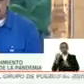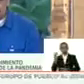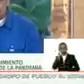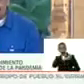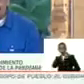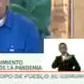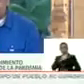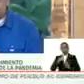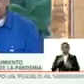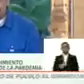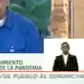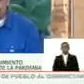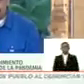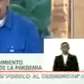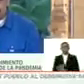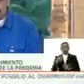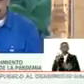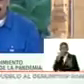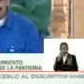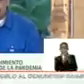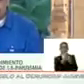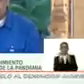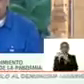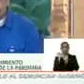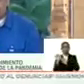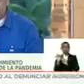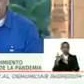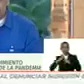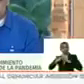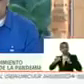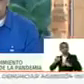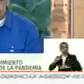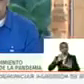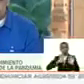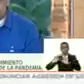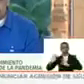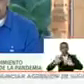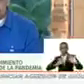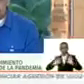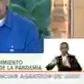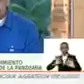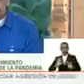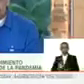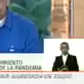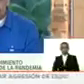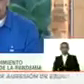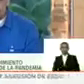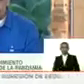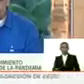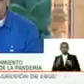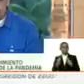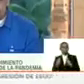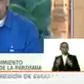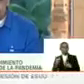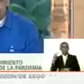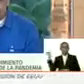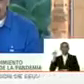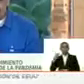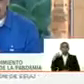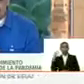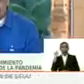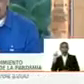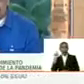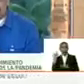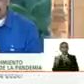jefe estoy al frente de todos los preparativos para que venezuela tenga